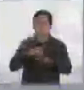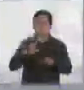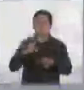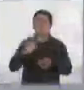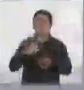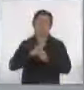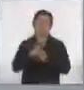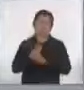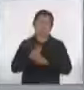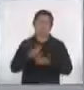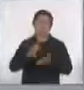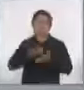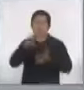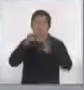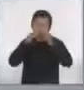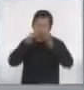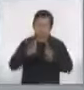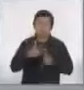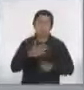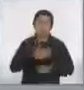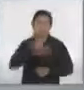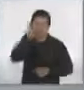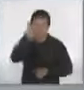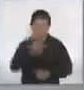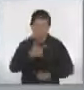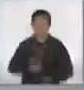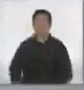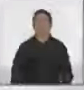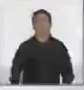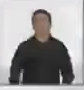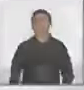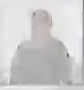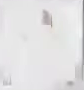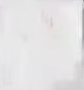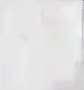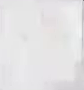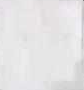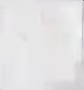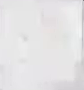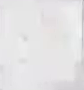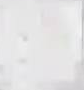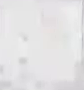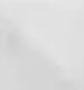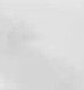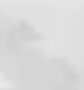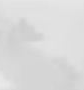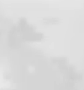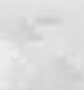COVID-19. Gracias por habernos acompañado. Que pase una excelente noche.